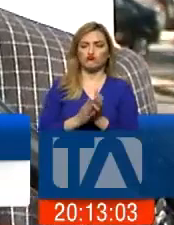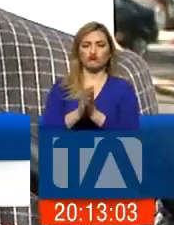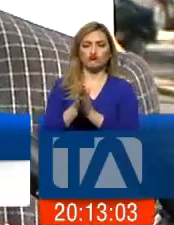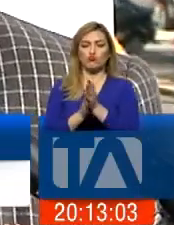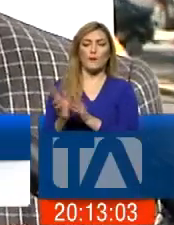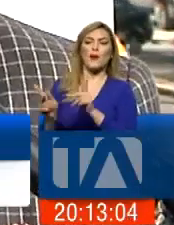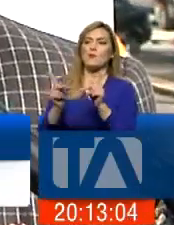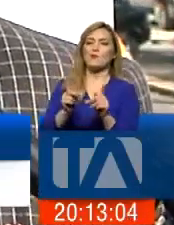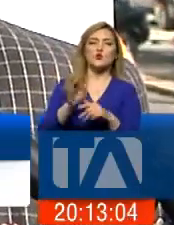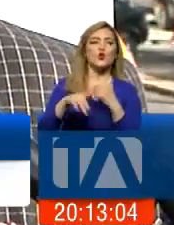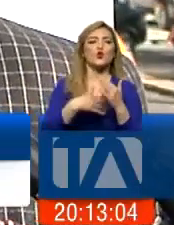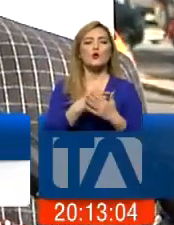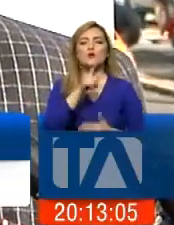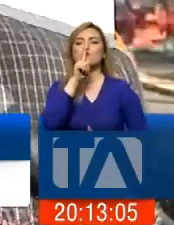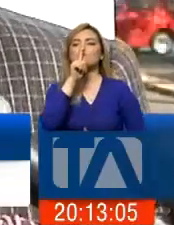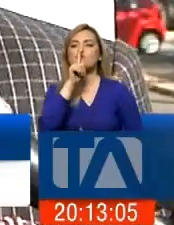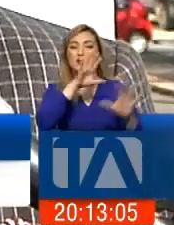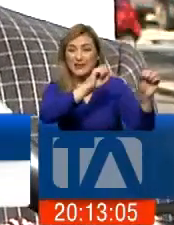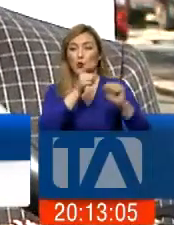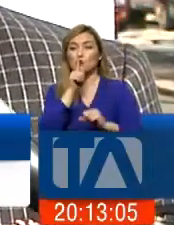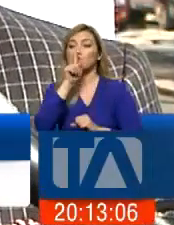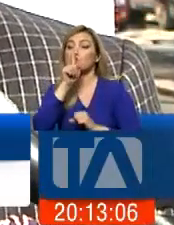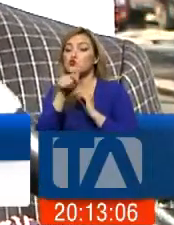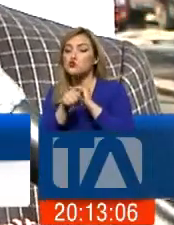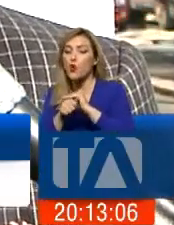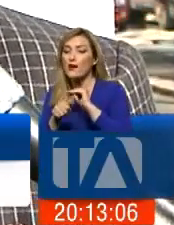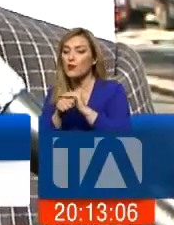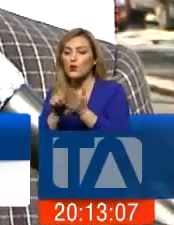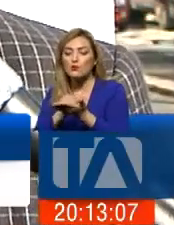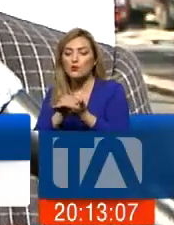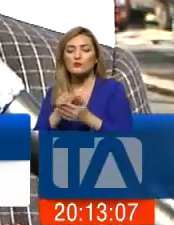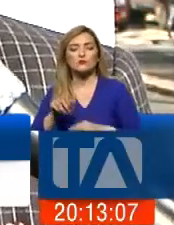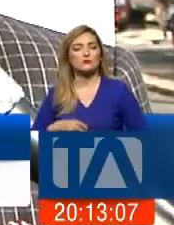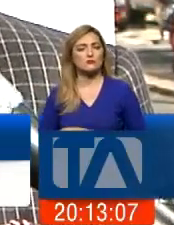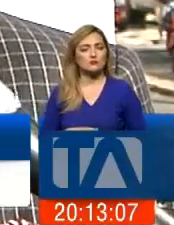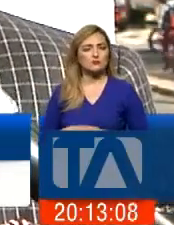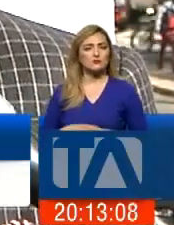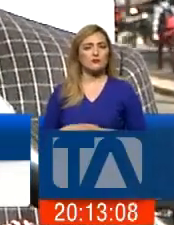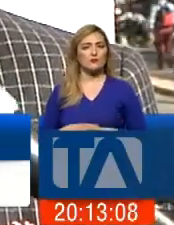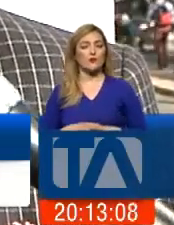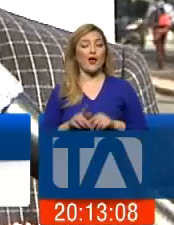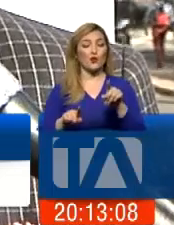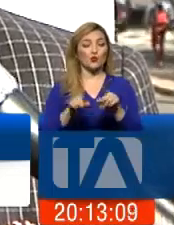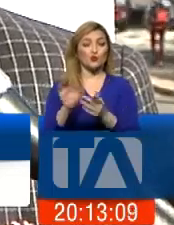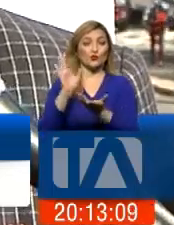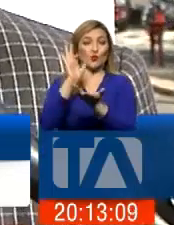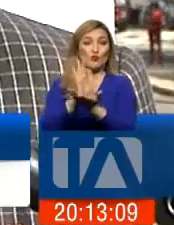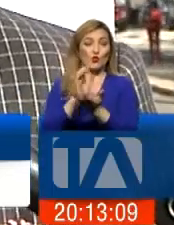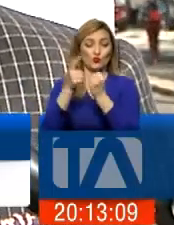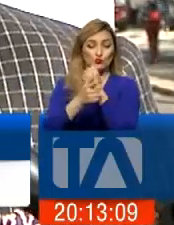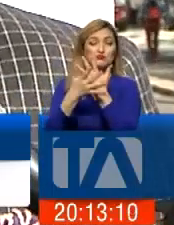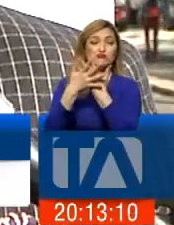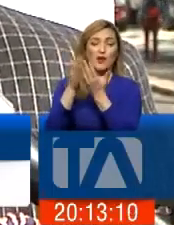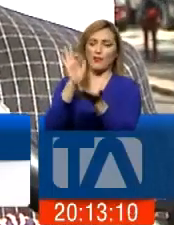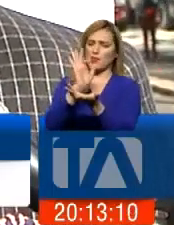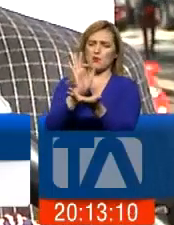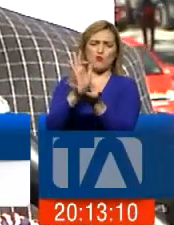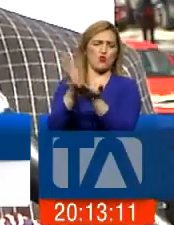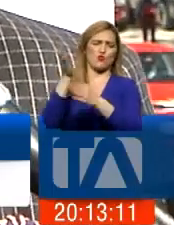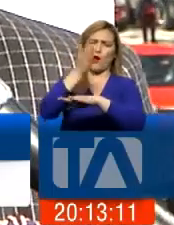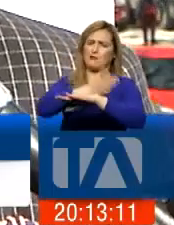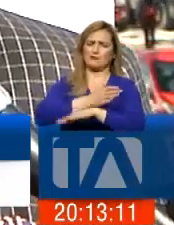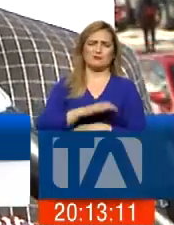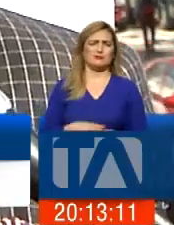para ocultar todo lo que pasó en el secuestro. Contamos con los testimonios anticipados de quienes ya han sido condenados, con